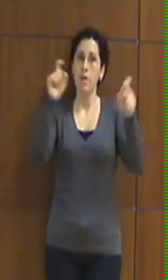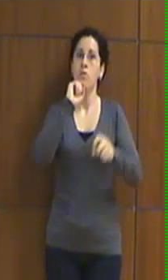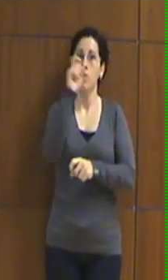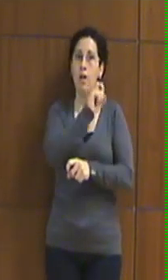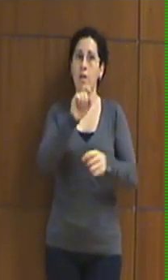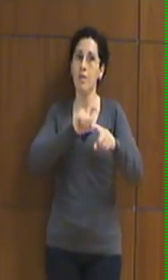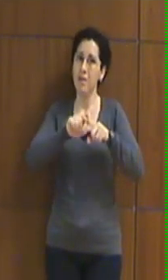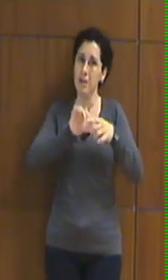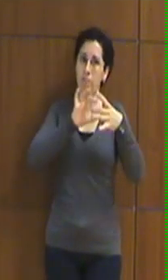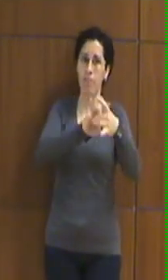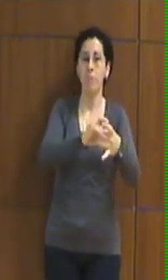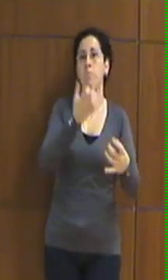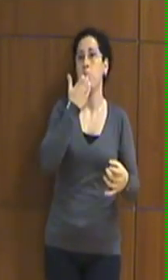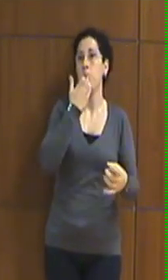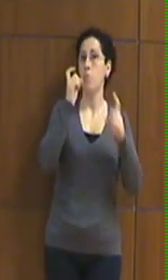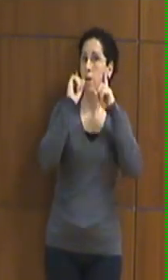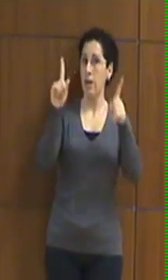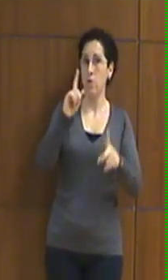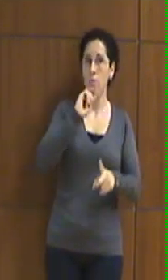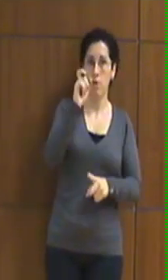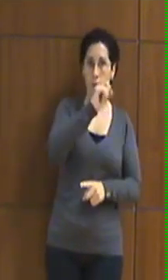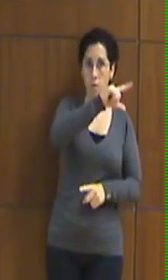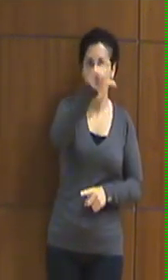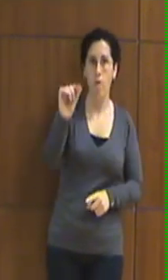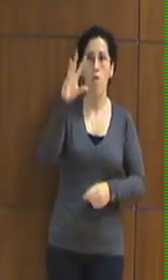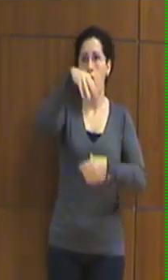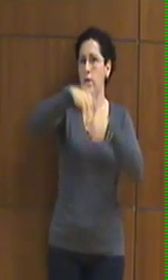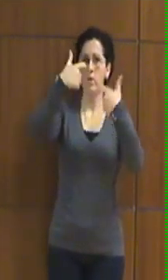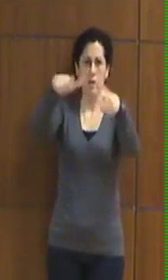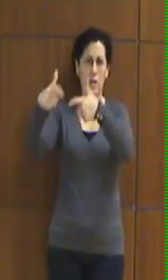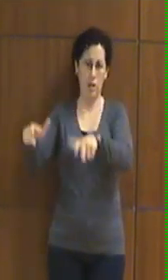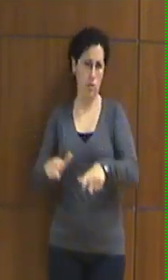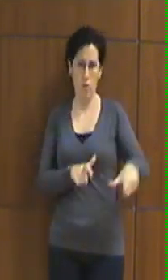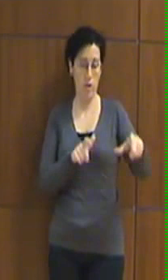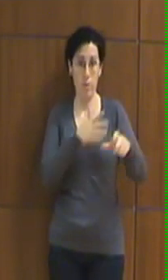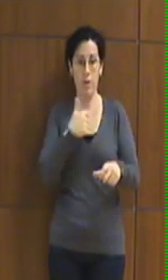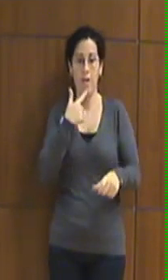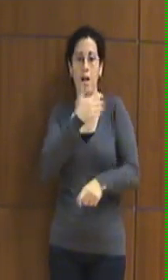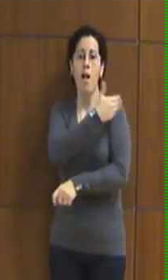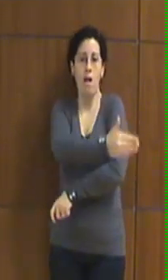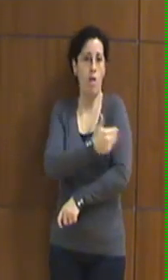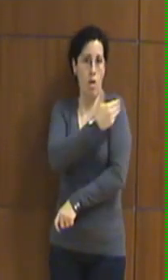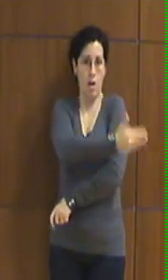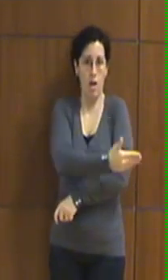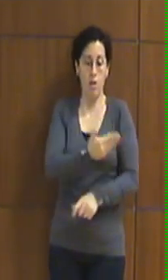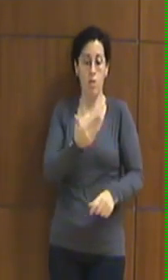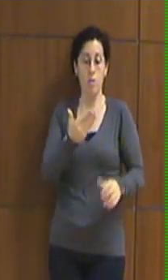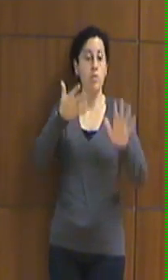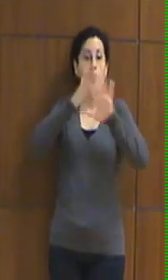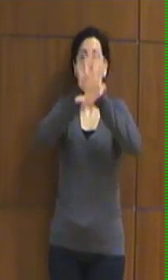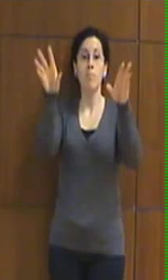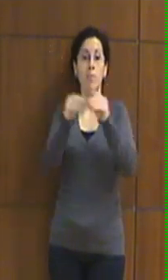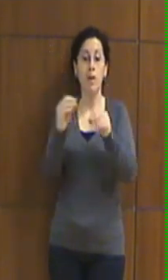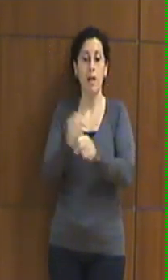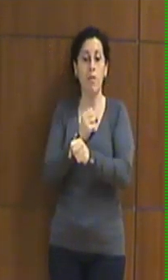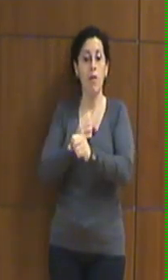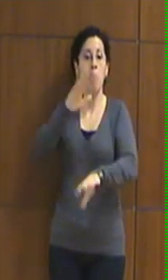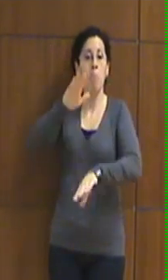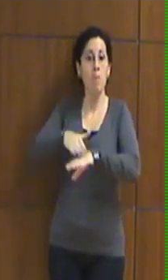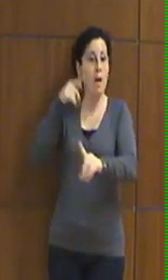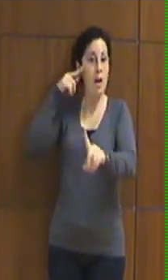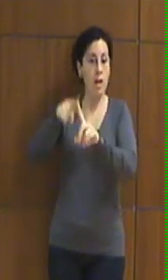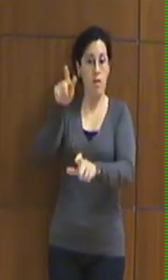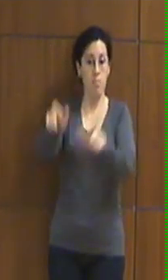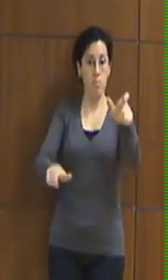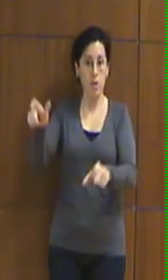Vodafone o fundaciones del sector este. Es decir, sí que el objetivo es trabajar para las personas y luego yo